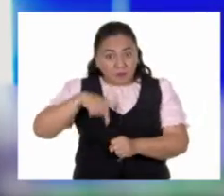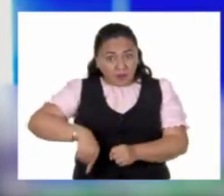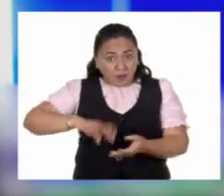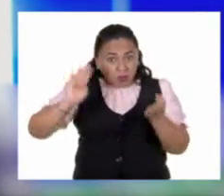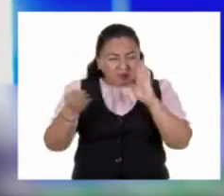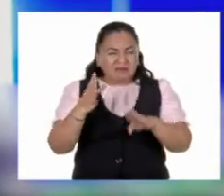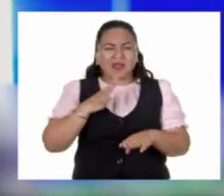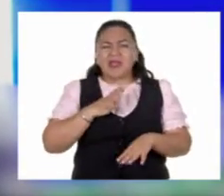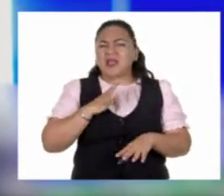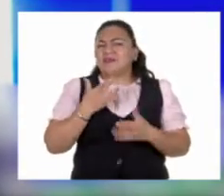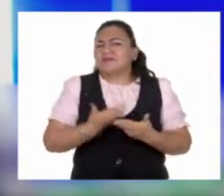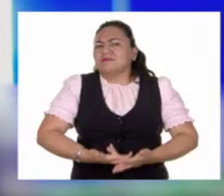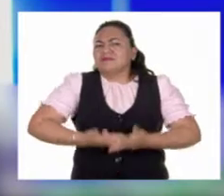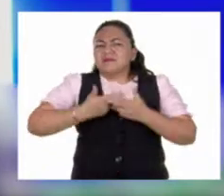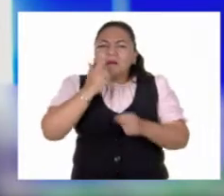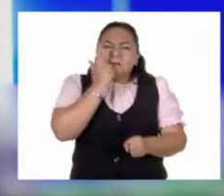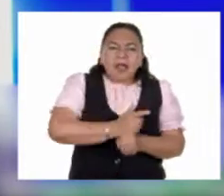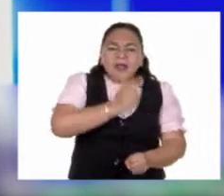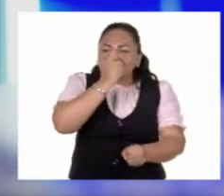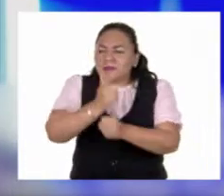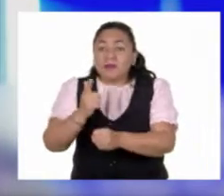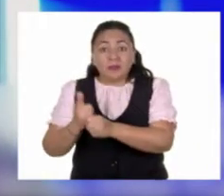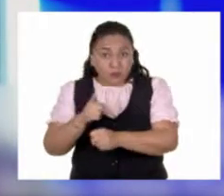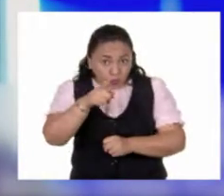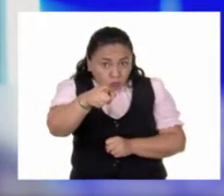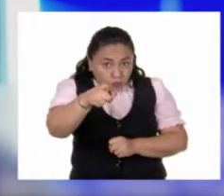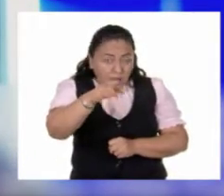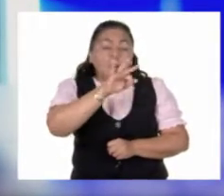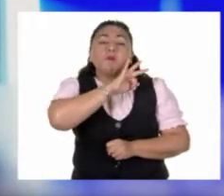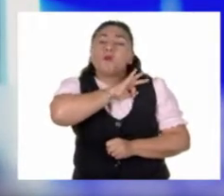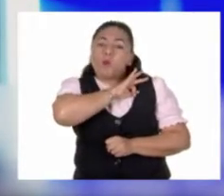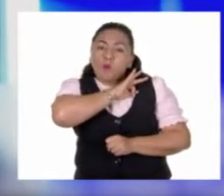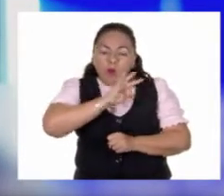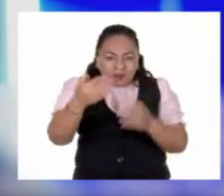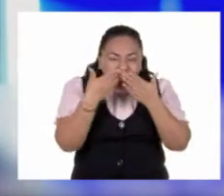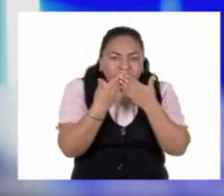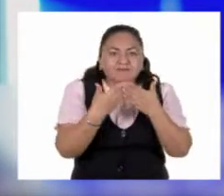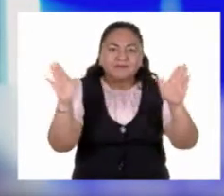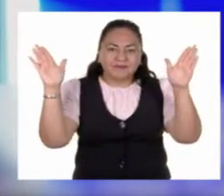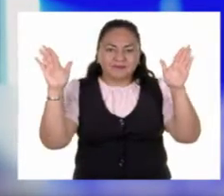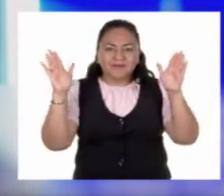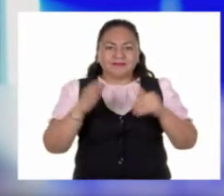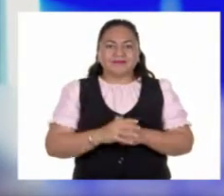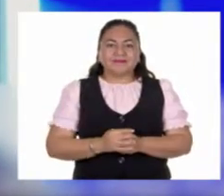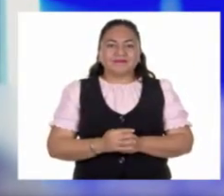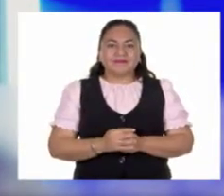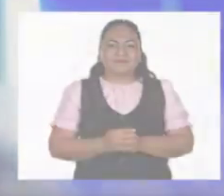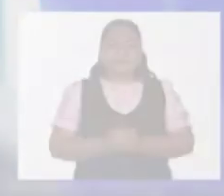cada vez hay más cosas por descubrir y tú puedes ser la llave de ese conocimiento.